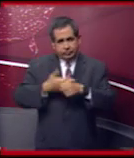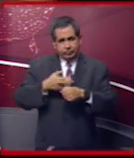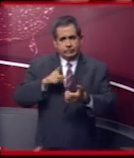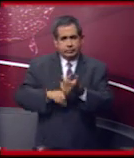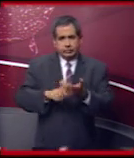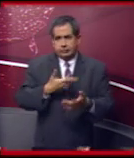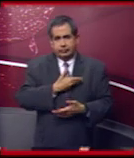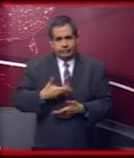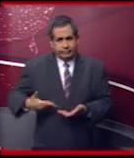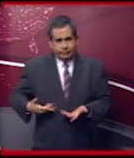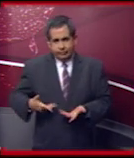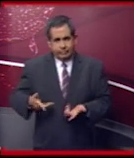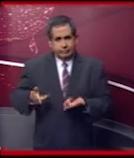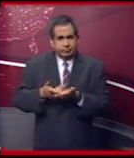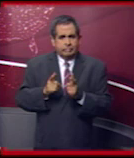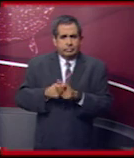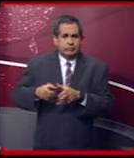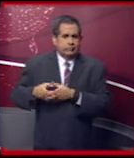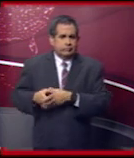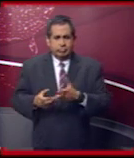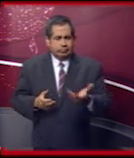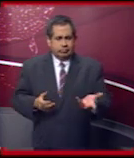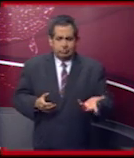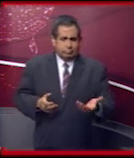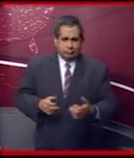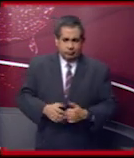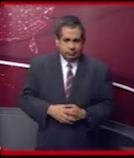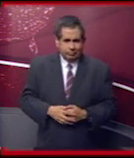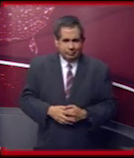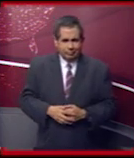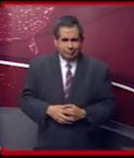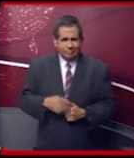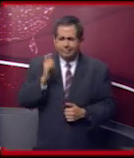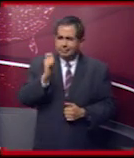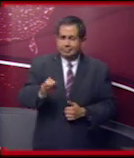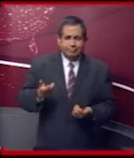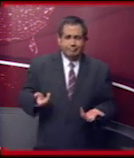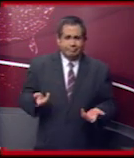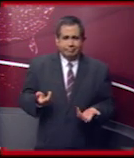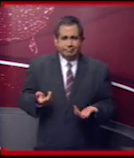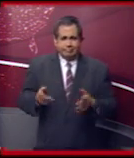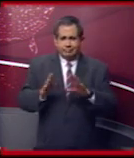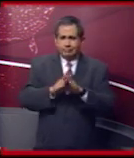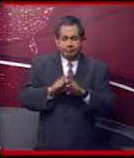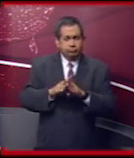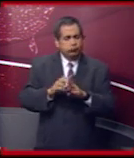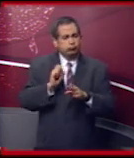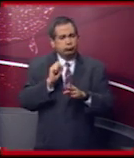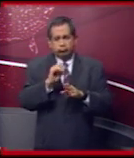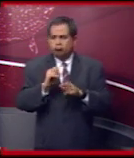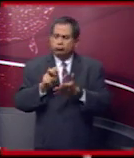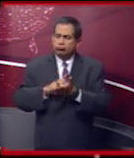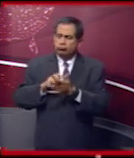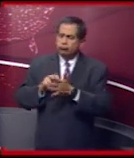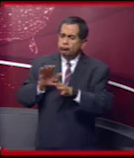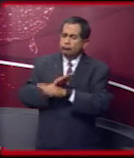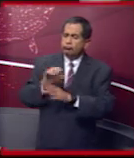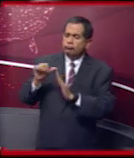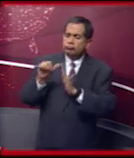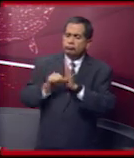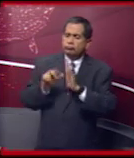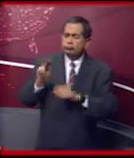presidente, será de la partidocracia claramente. Es decir, por la puerta de atrás se está modificando el artículo